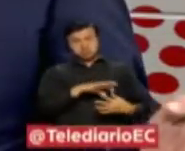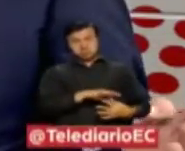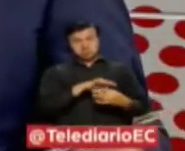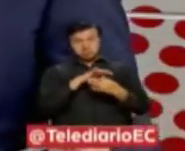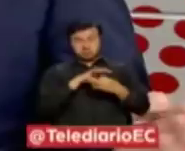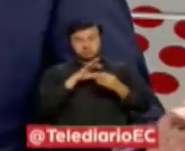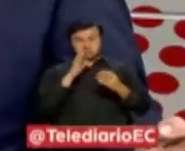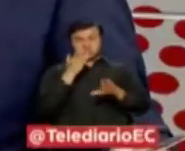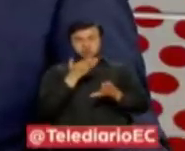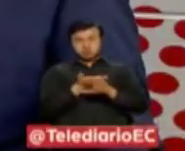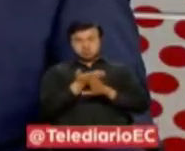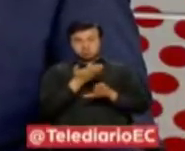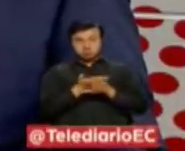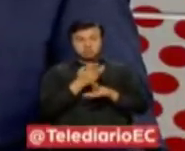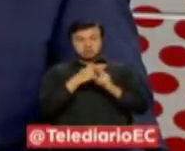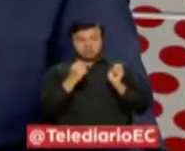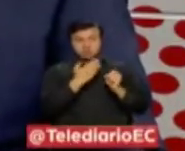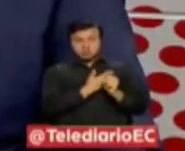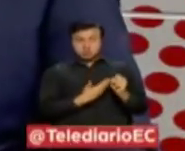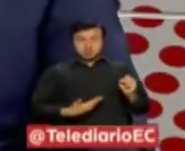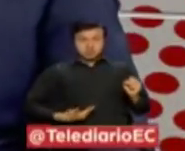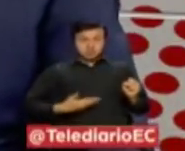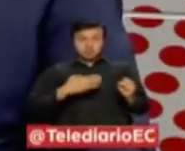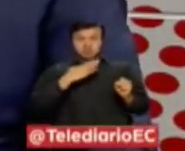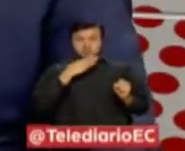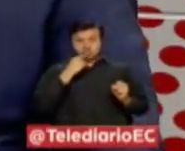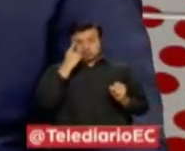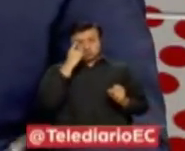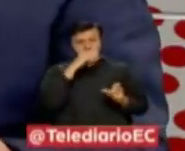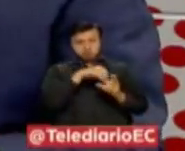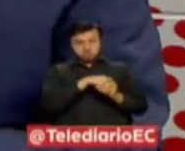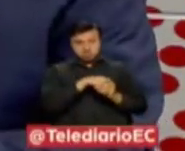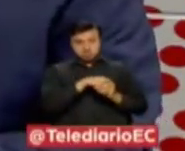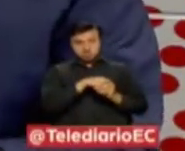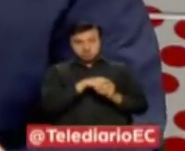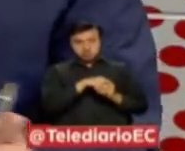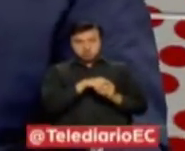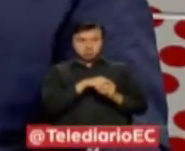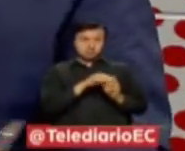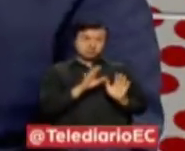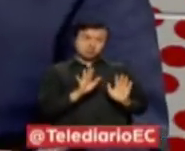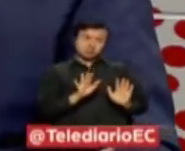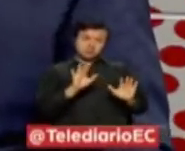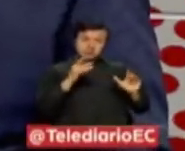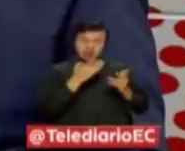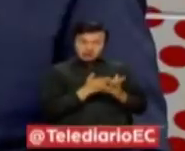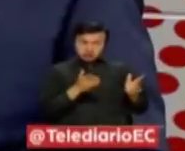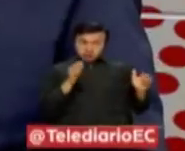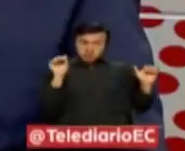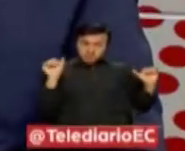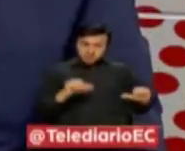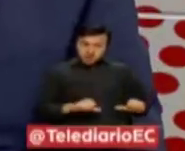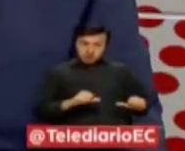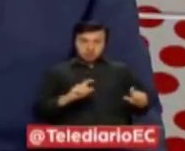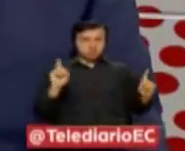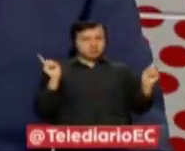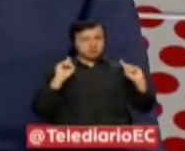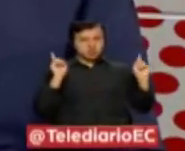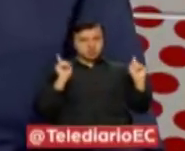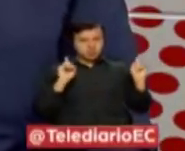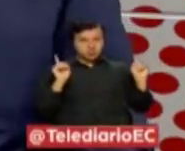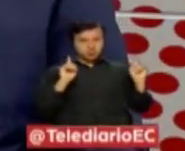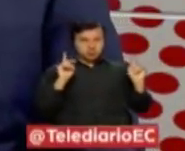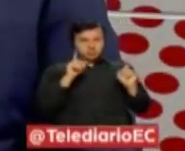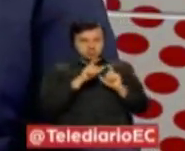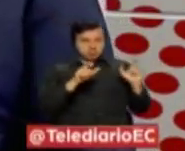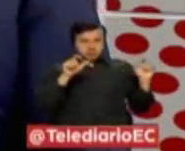a los planteamientos del expresidente de la República, y eso no necesariamente les convierte